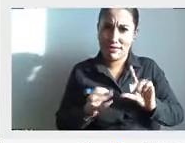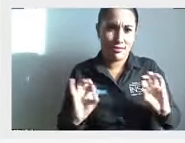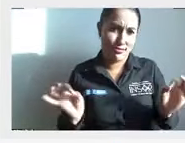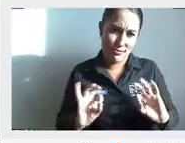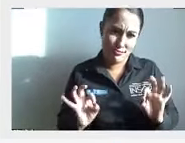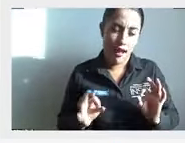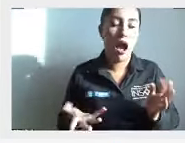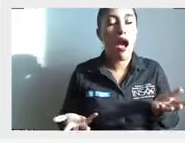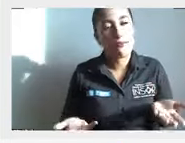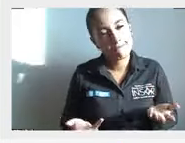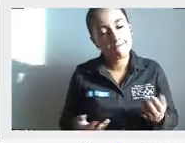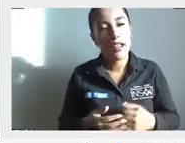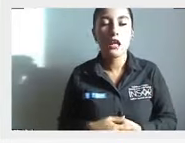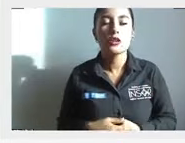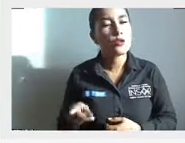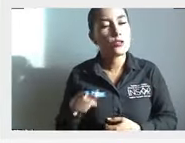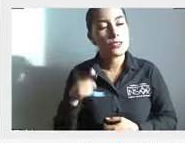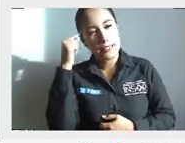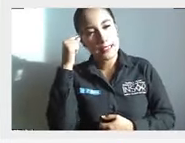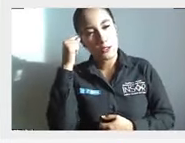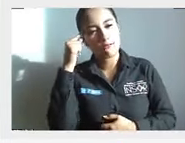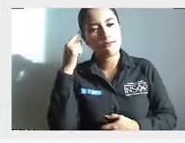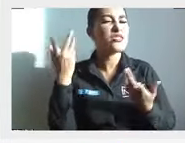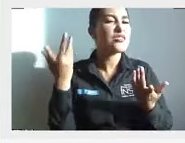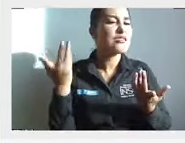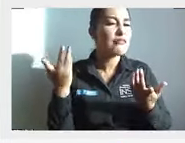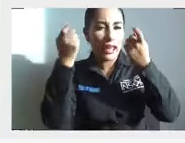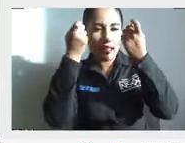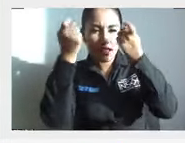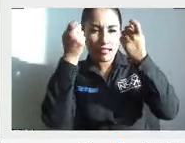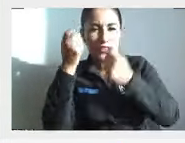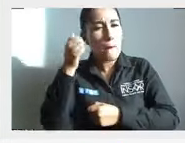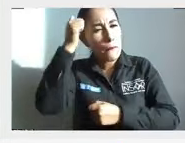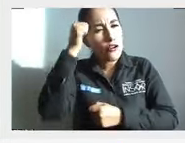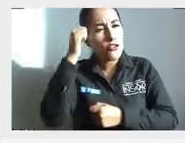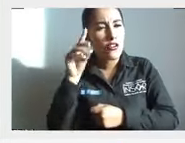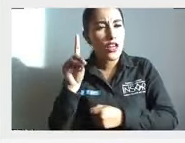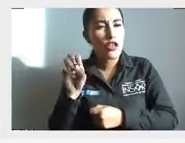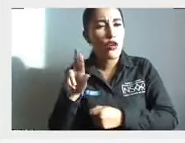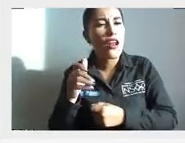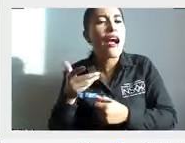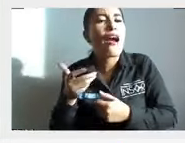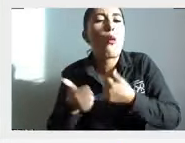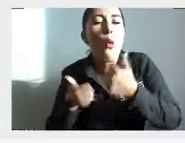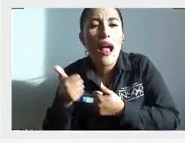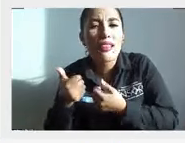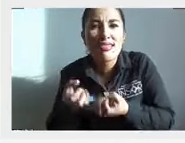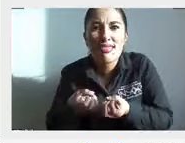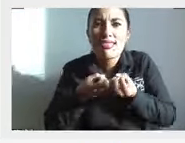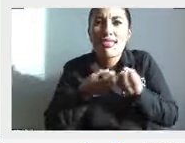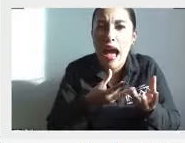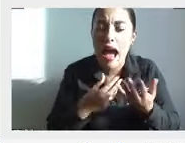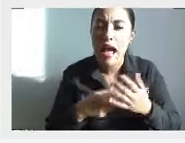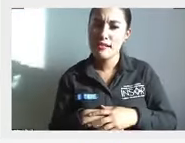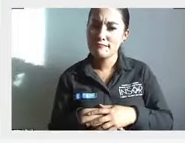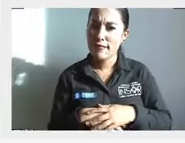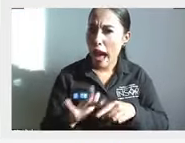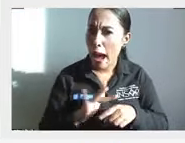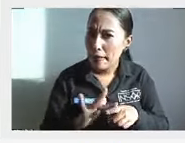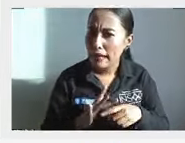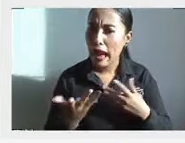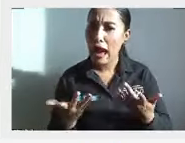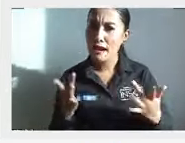menos. ¿Qué estrategias podríamos entonces, profesora Dora, darles a las familias en este momento? Muchos de los que están conectados nos